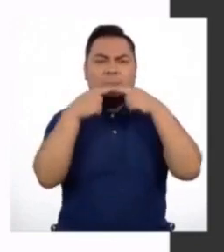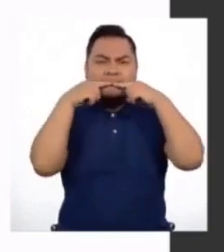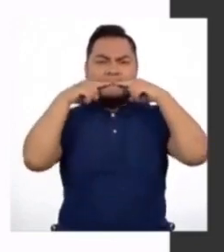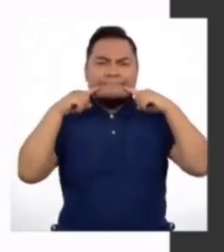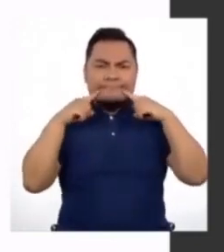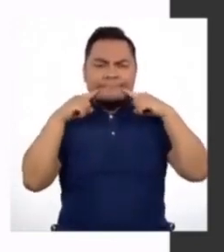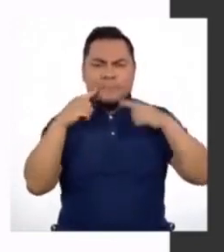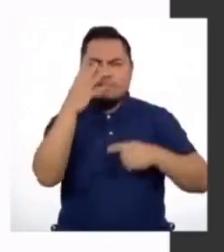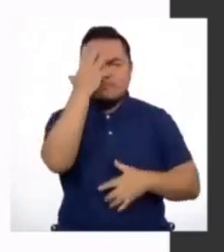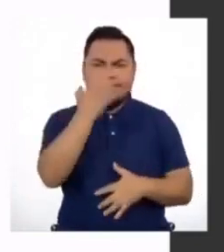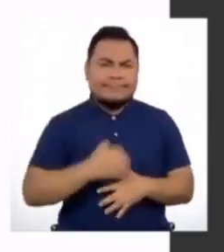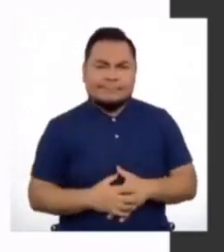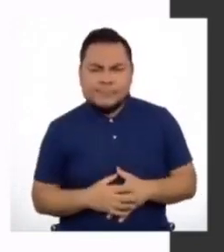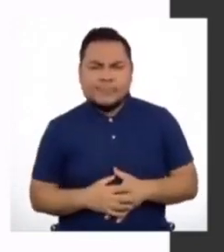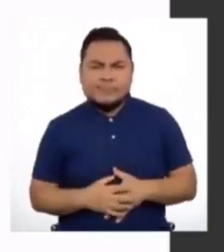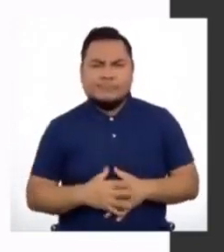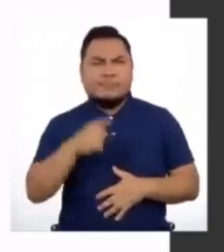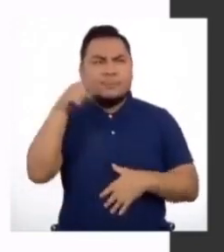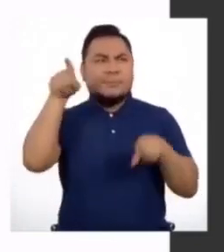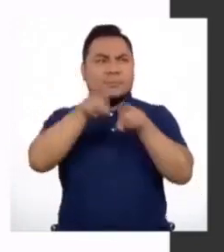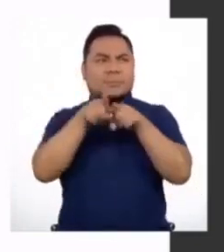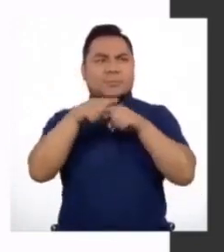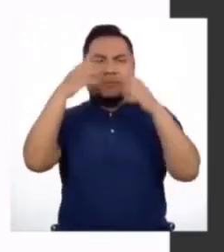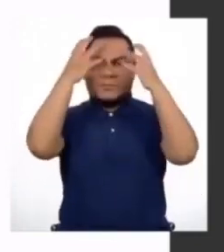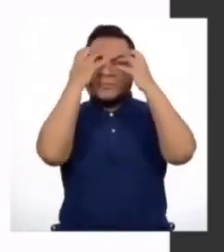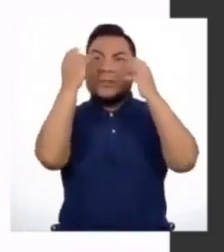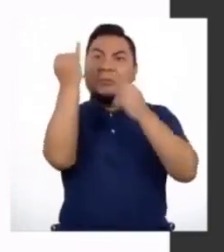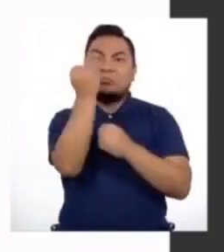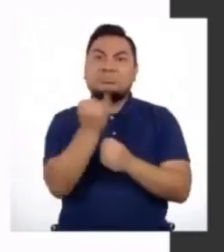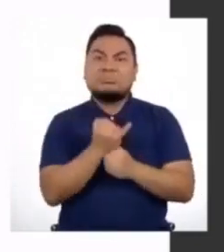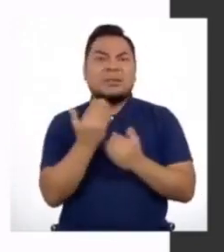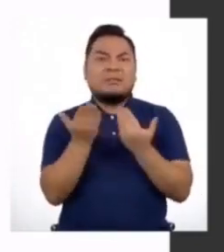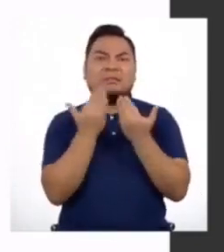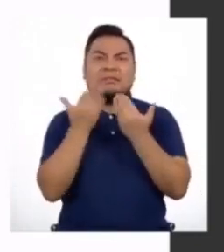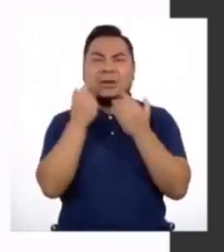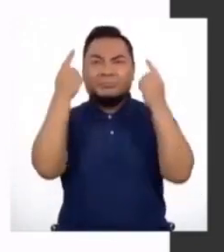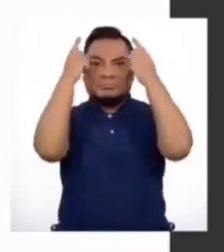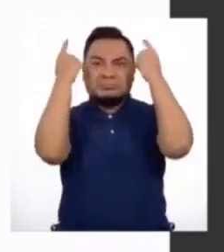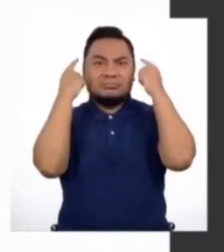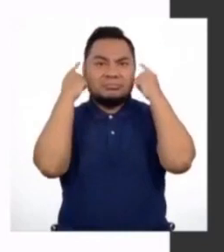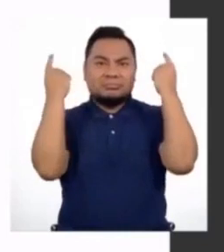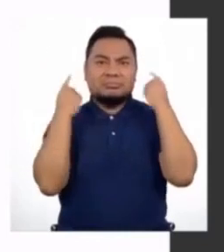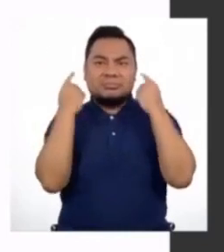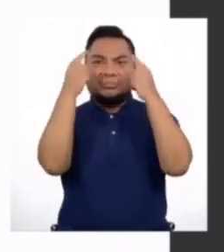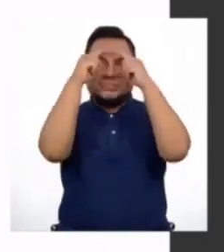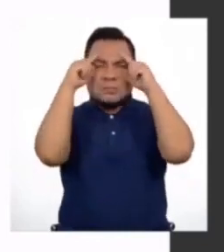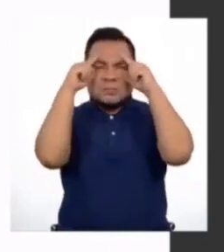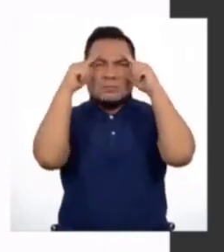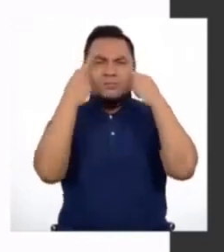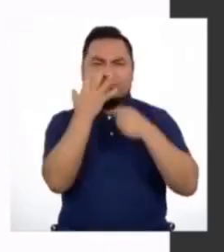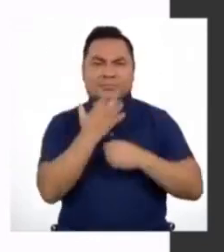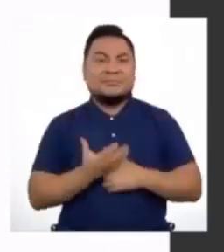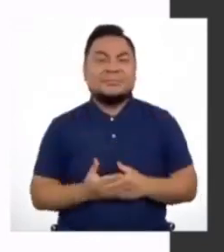abajo, podemos desarrollarla en un concepto de caricatura y luego hacer algo más realista.